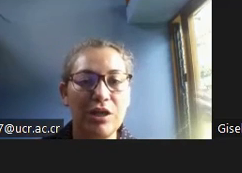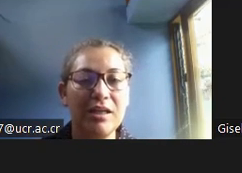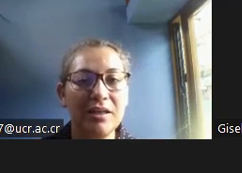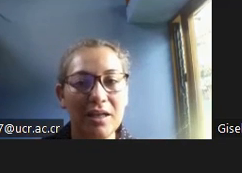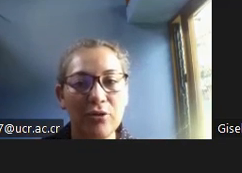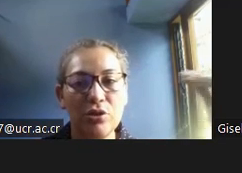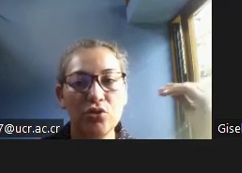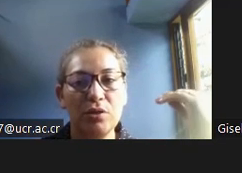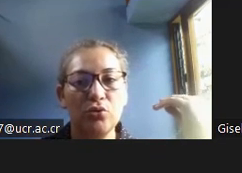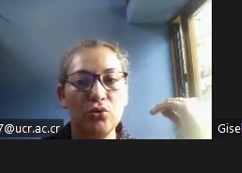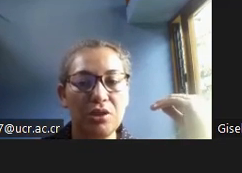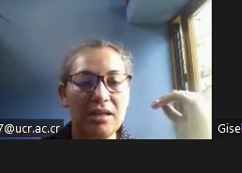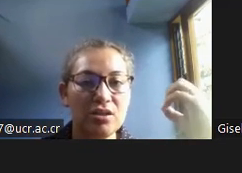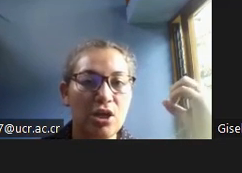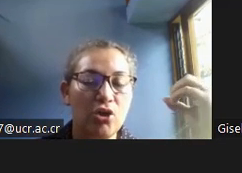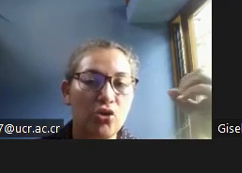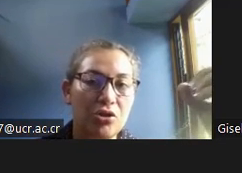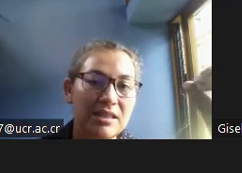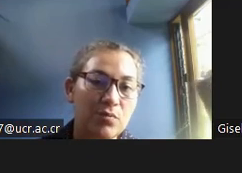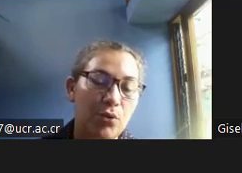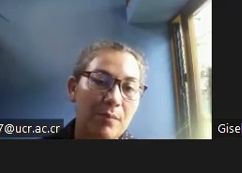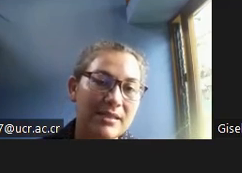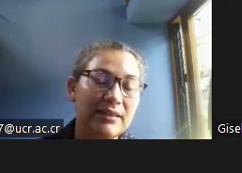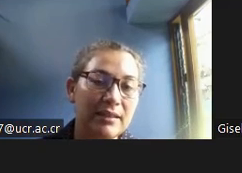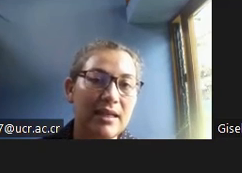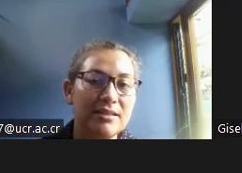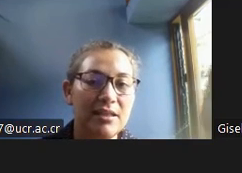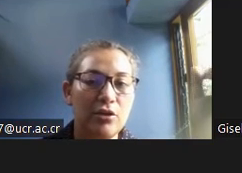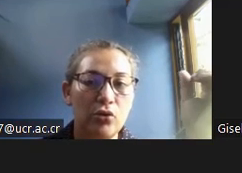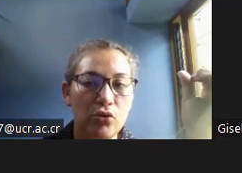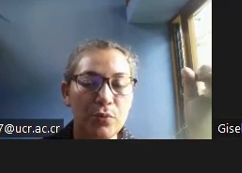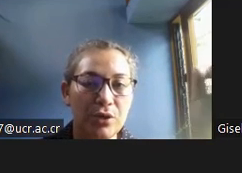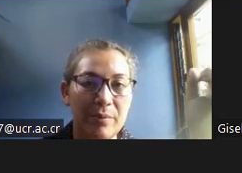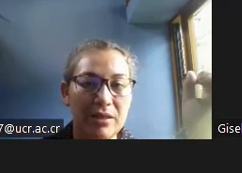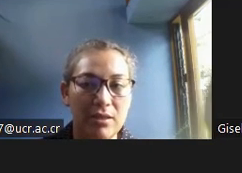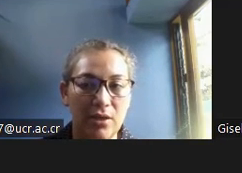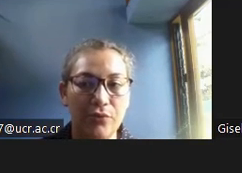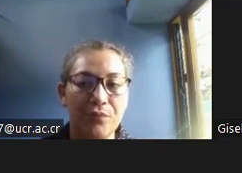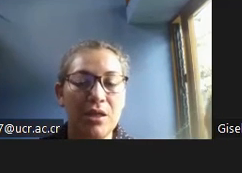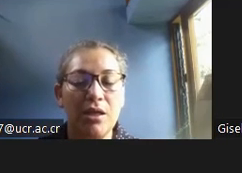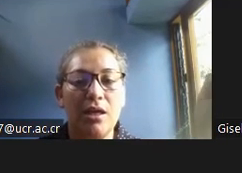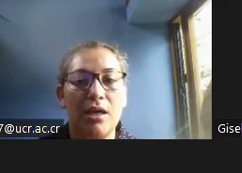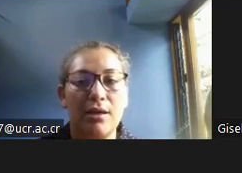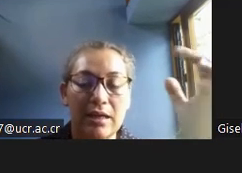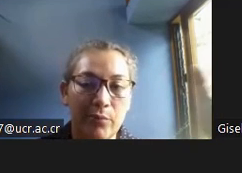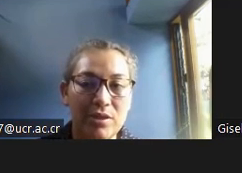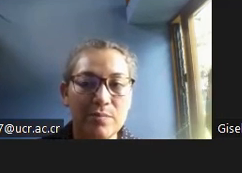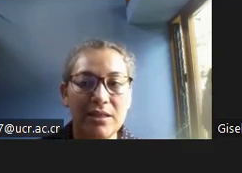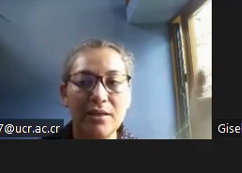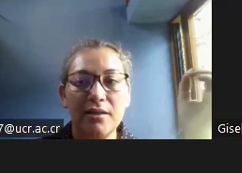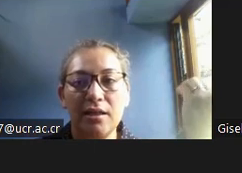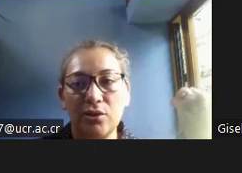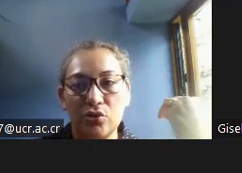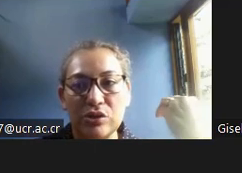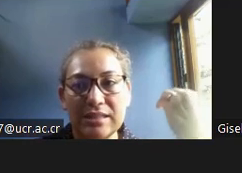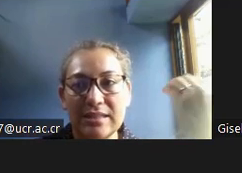Además, voy a ir agregando estos videotutoriales donde se expone más en detalle los programas de video que acabamos de